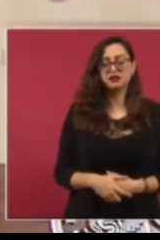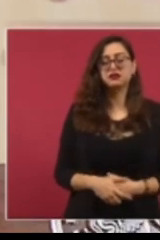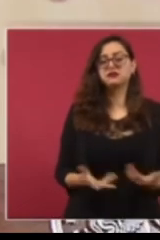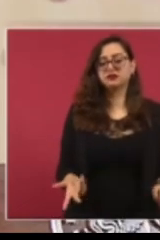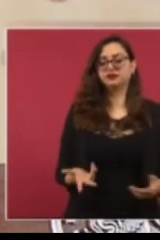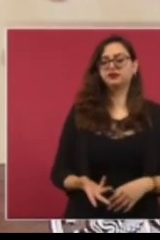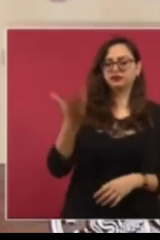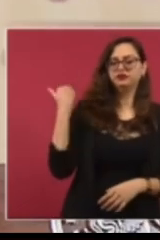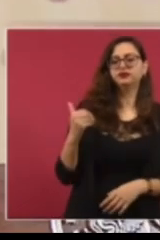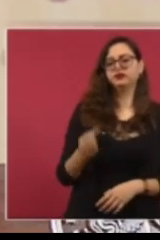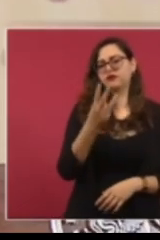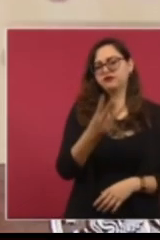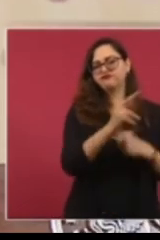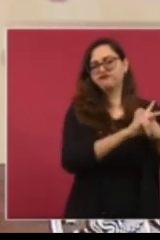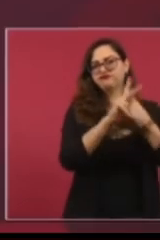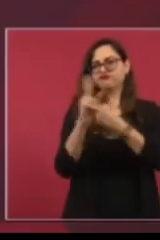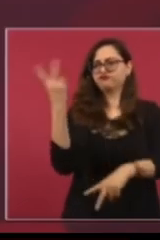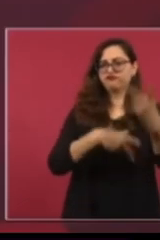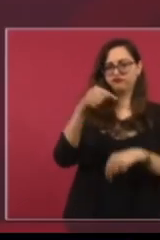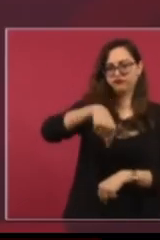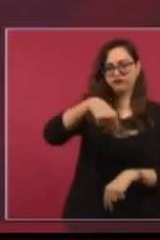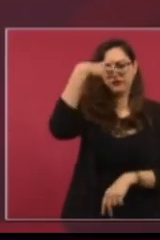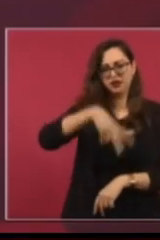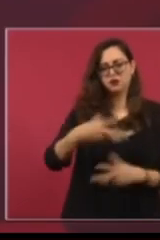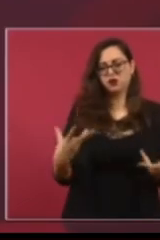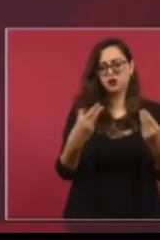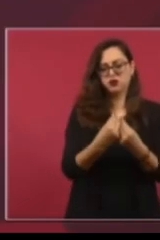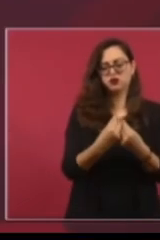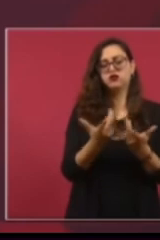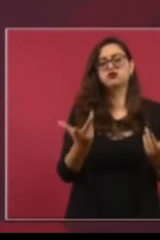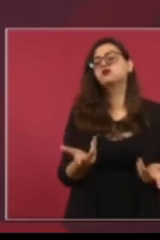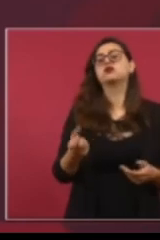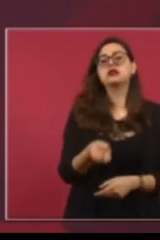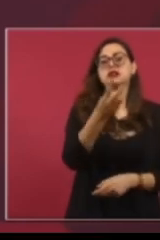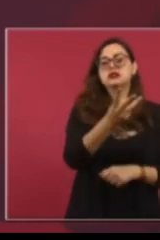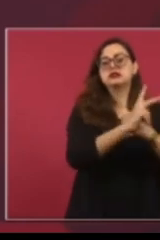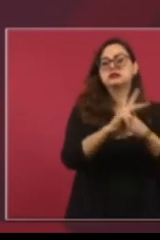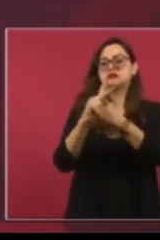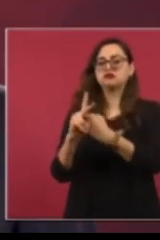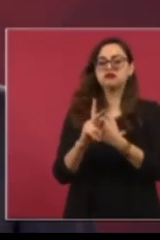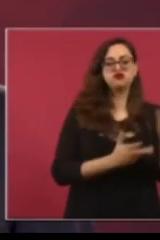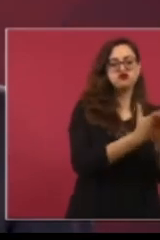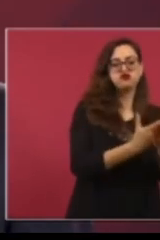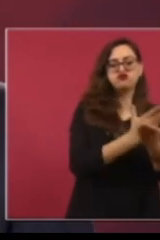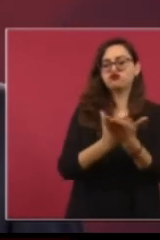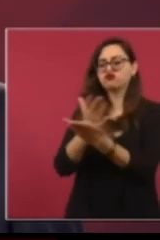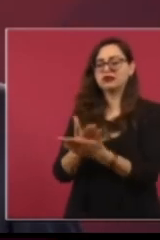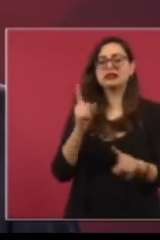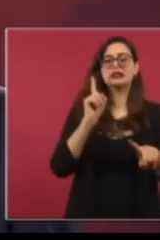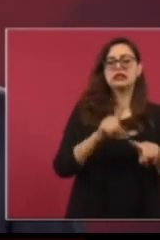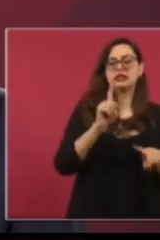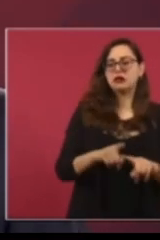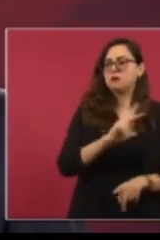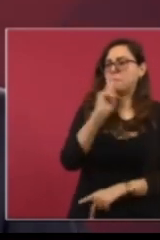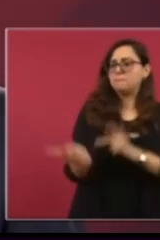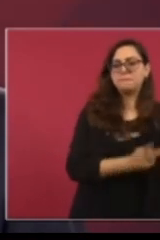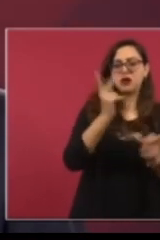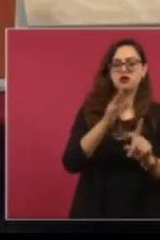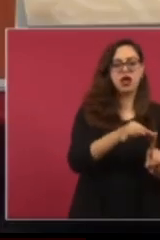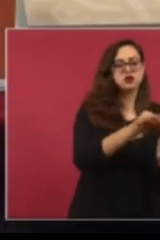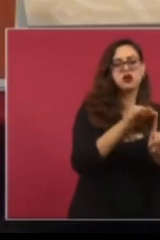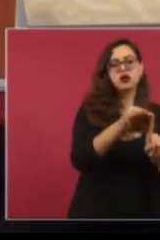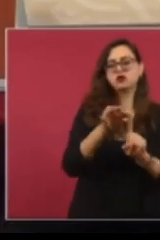que Obrador haya escogido a uno de esos para que le hiciera preguntas se imagina la estupidez de pregunta con la que hayan salido y además